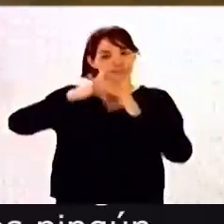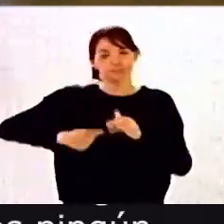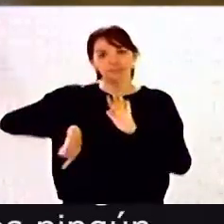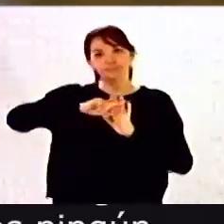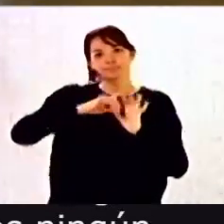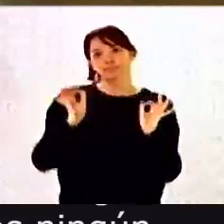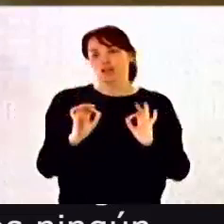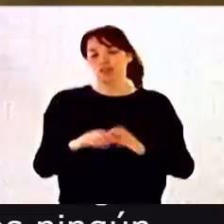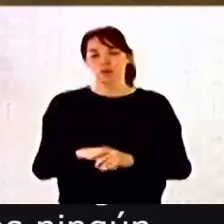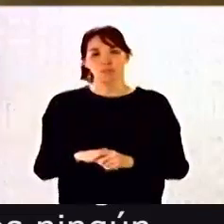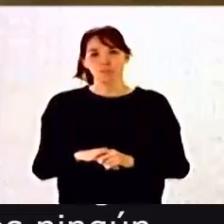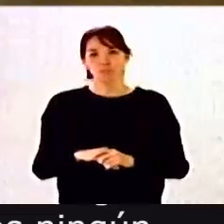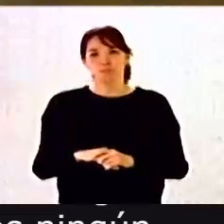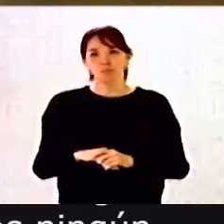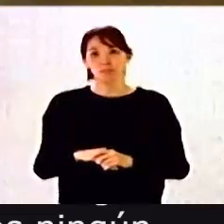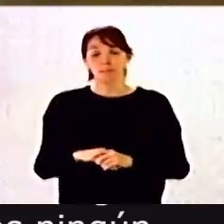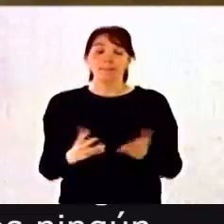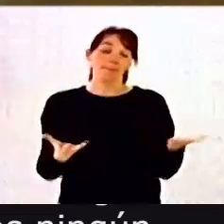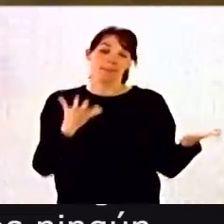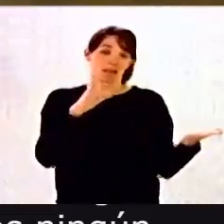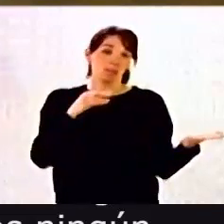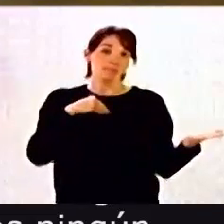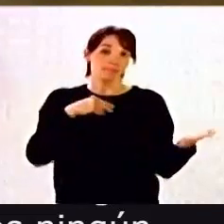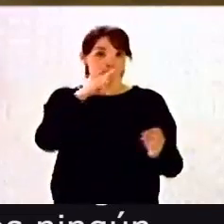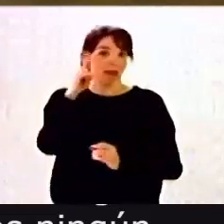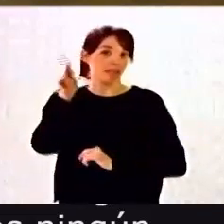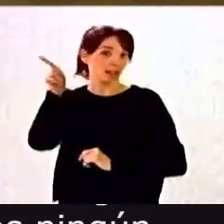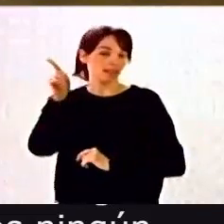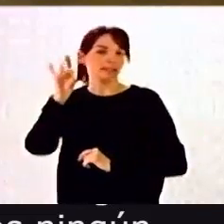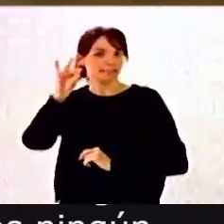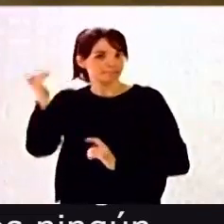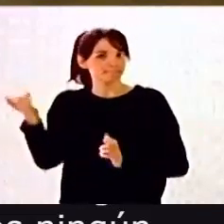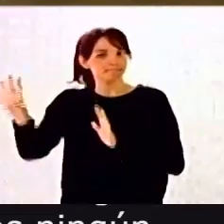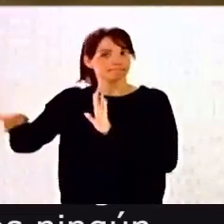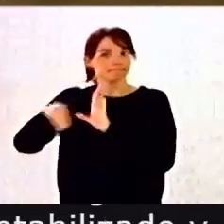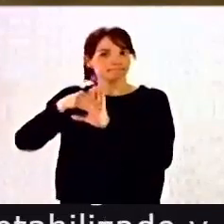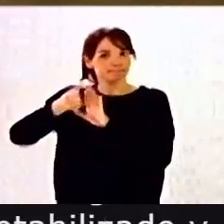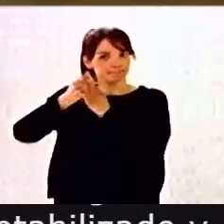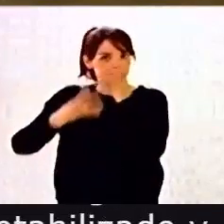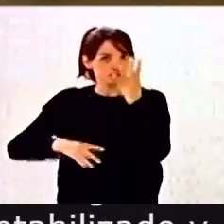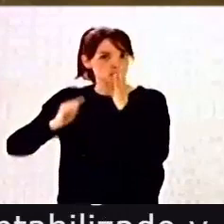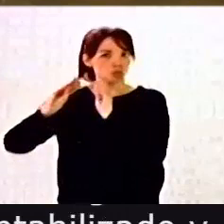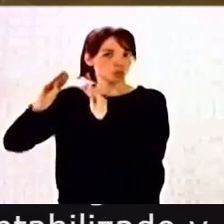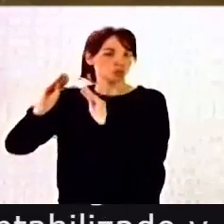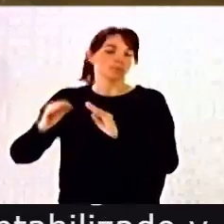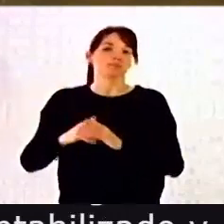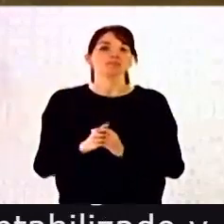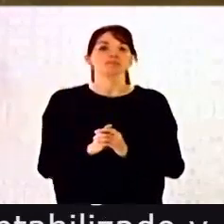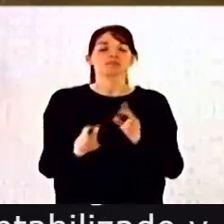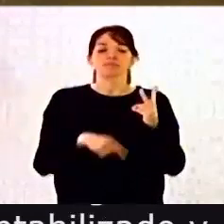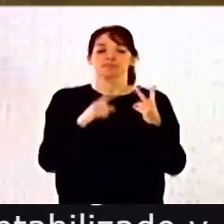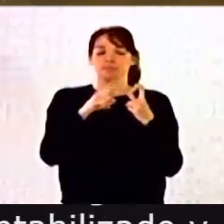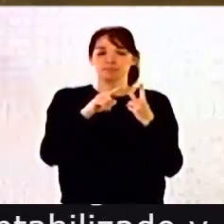contabilizado y que, desgraciadamente, Madrid sí ha tenido que incluir en sus estadísticas. En segundo